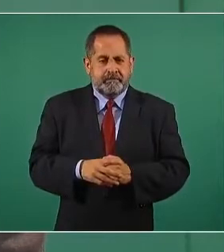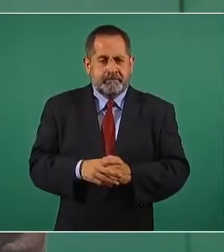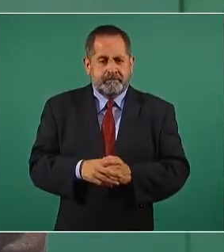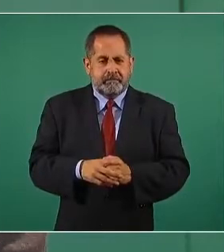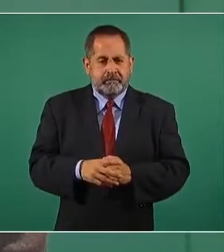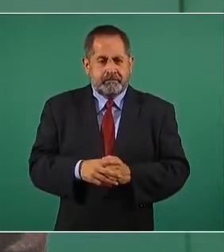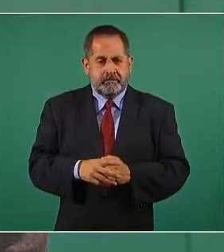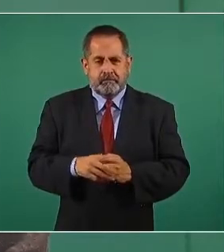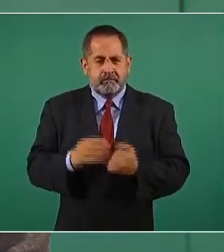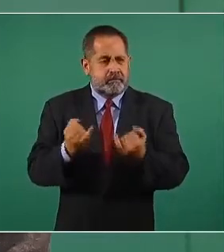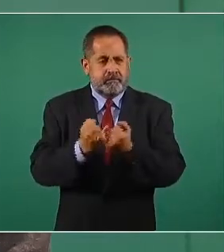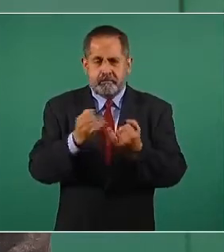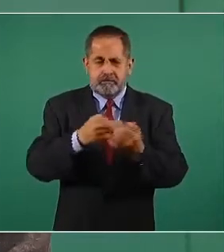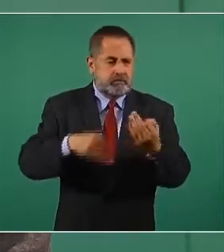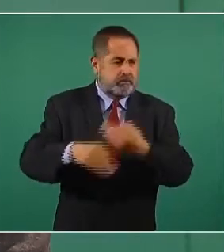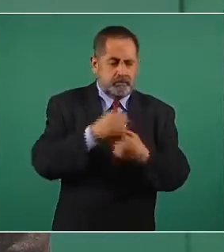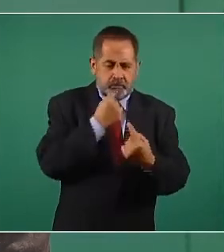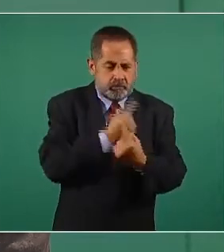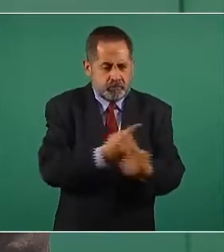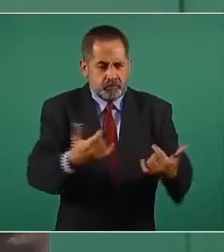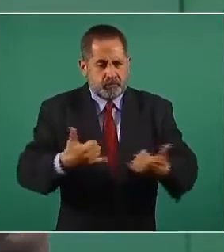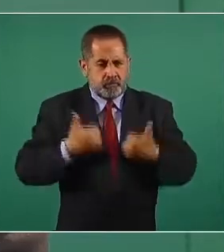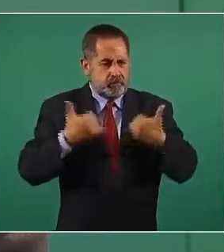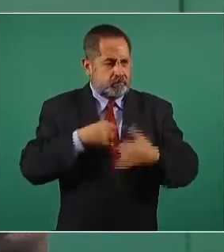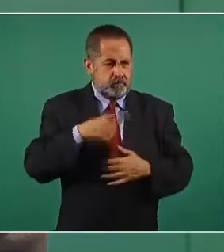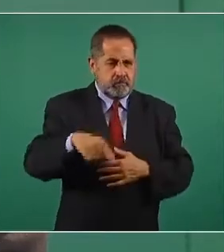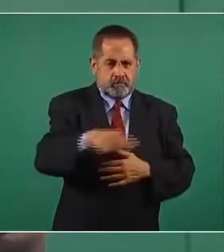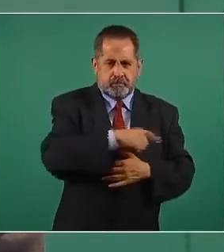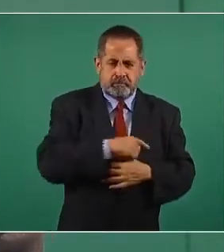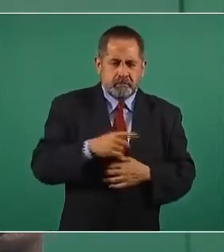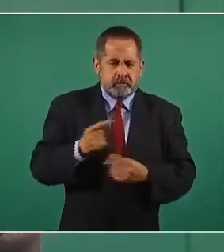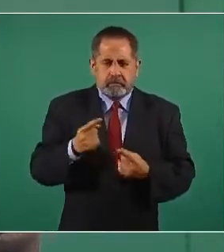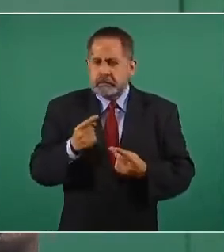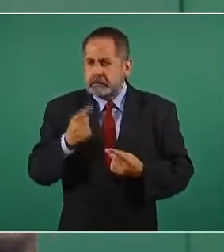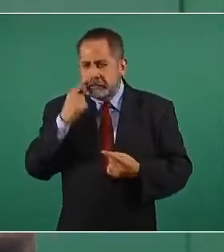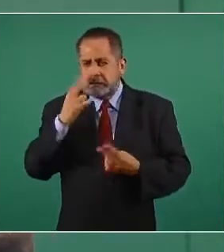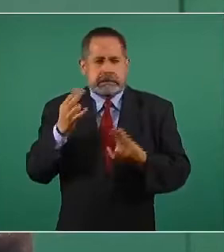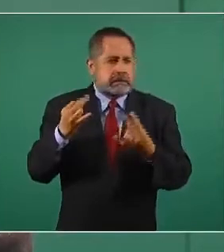pues como todos los niños, adolescentes, son